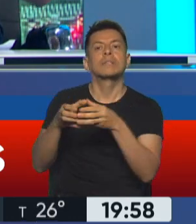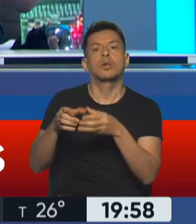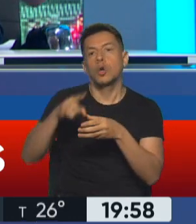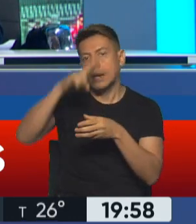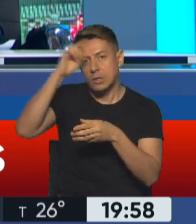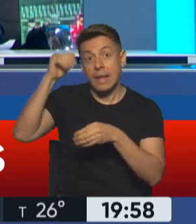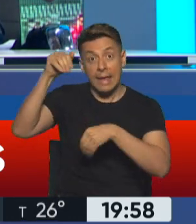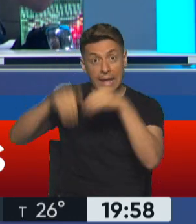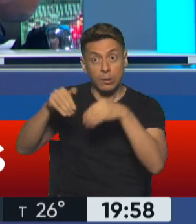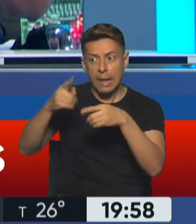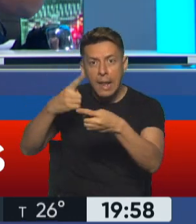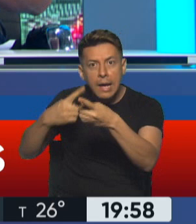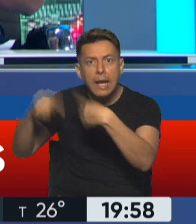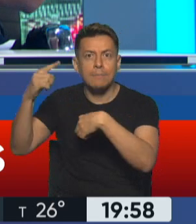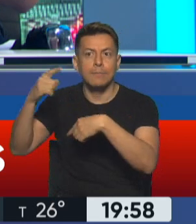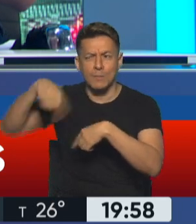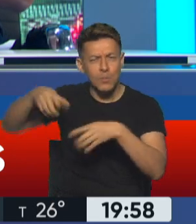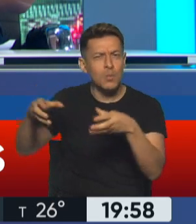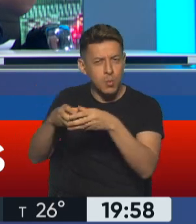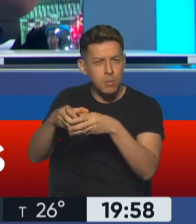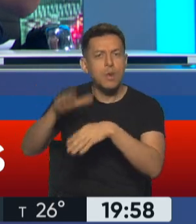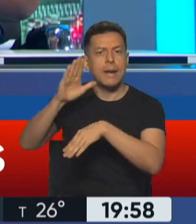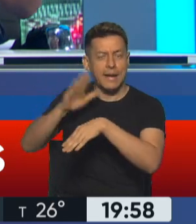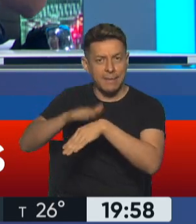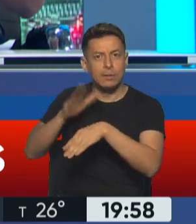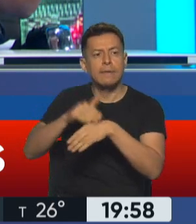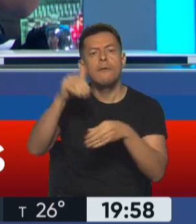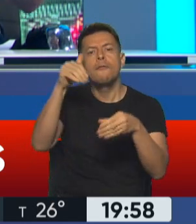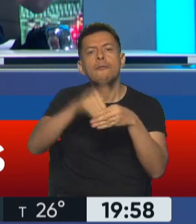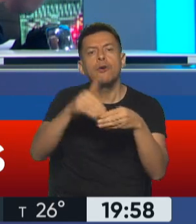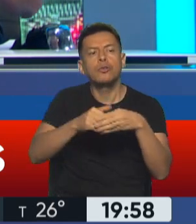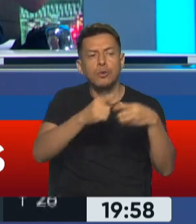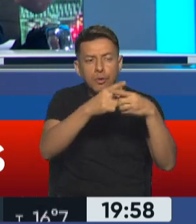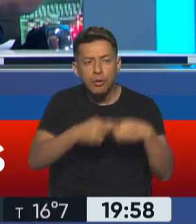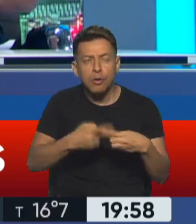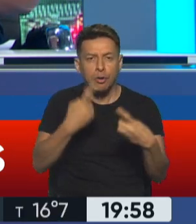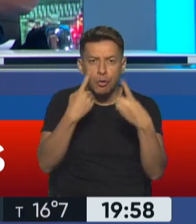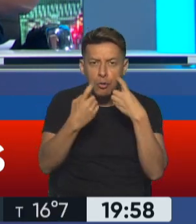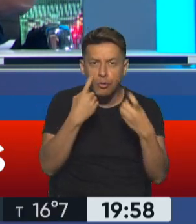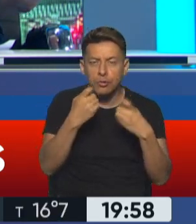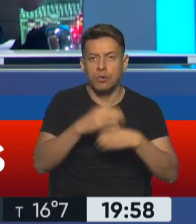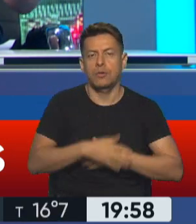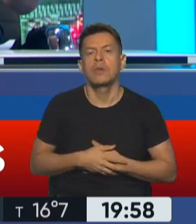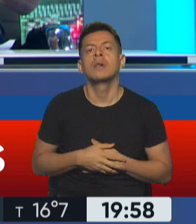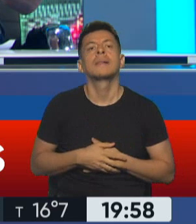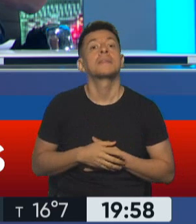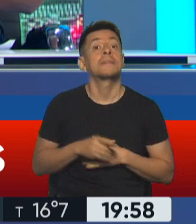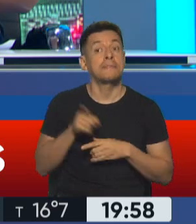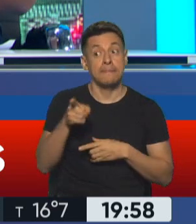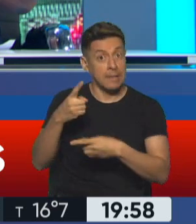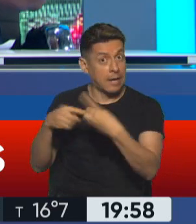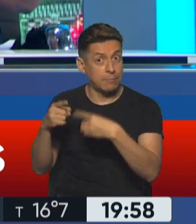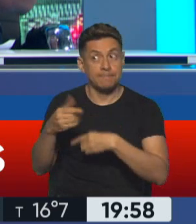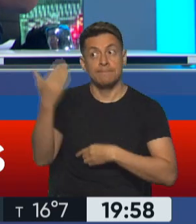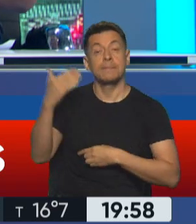ese organismo que se encarga de registrar los votos, de regular el sistema, el proceso electoral. Y había, esto fue en